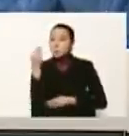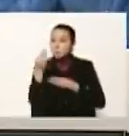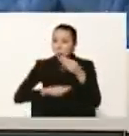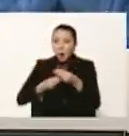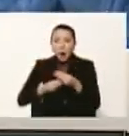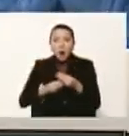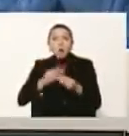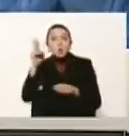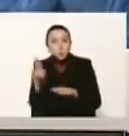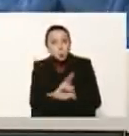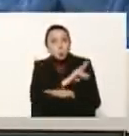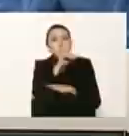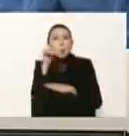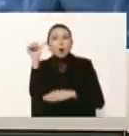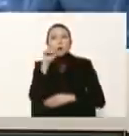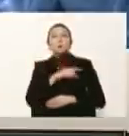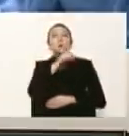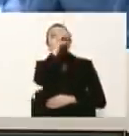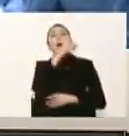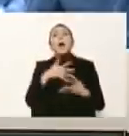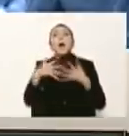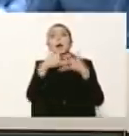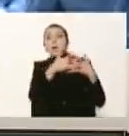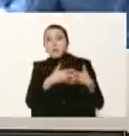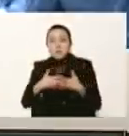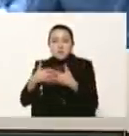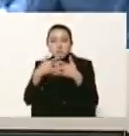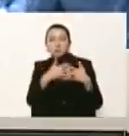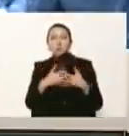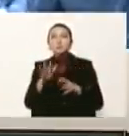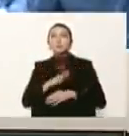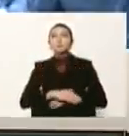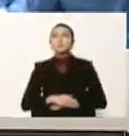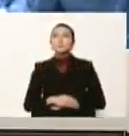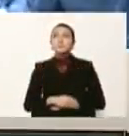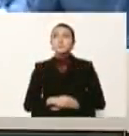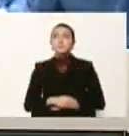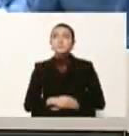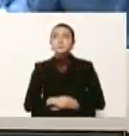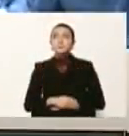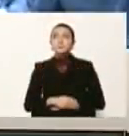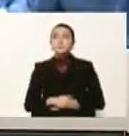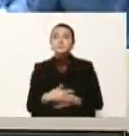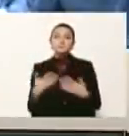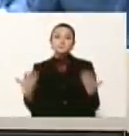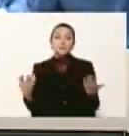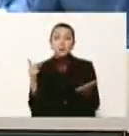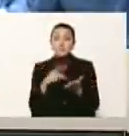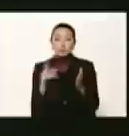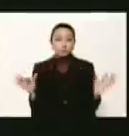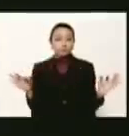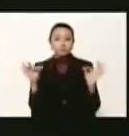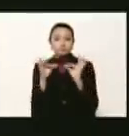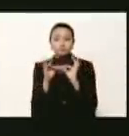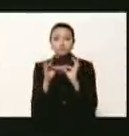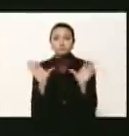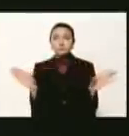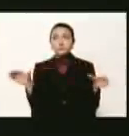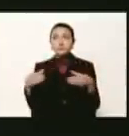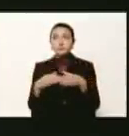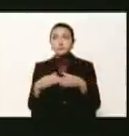droga en el mundo, Estados Unidos de Norteamérica. Por eso la participación de la DEA